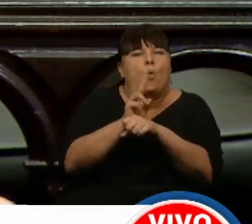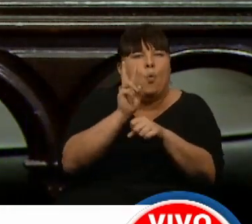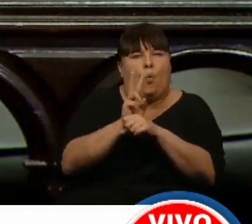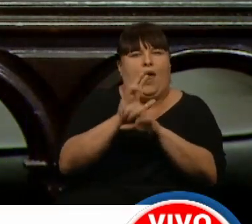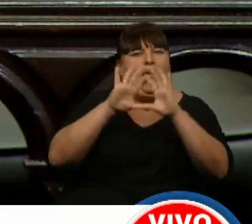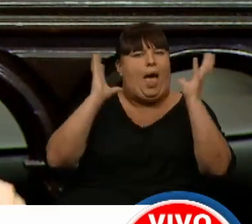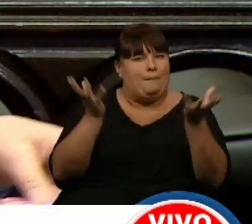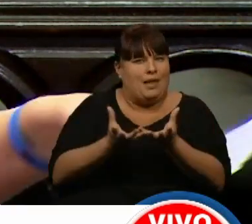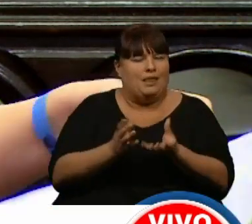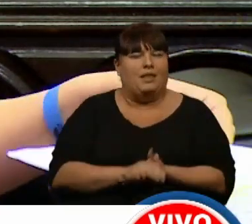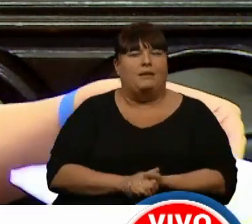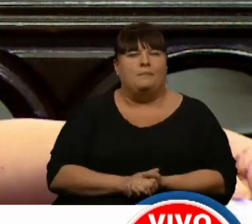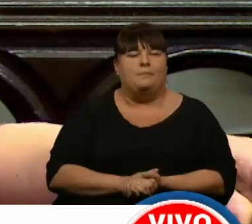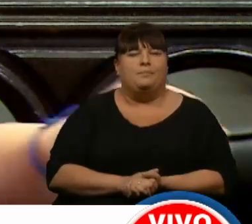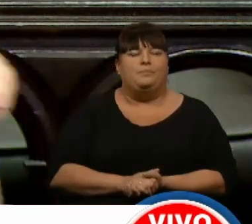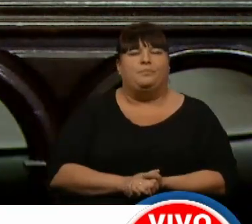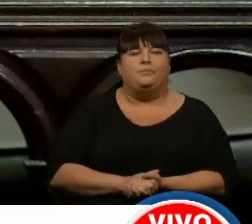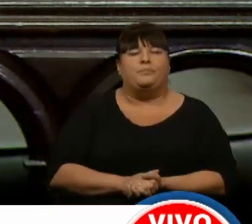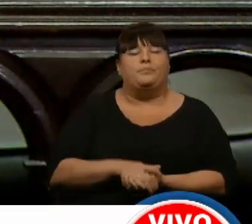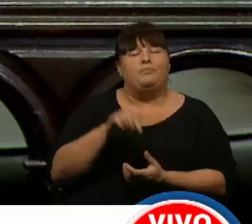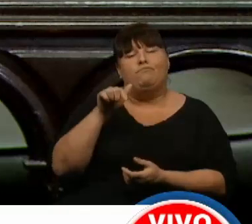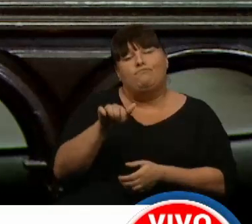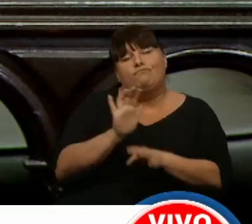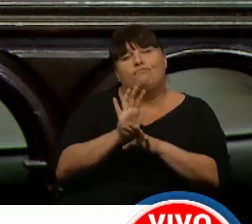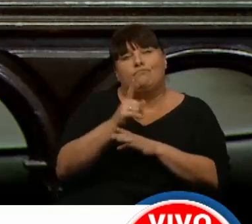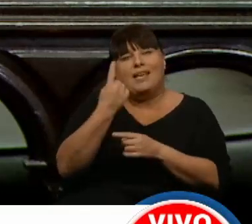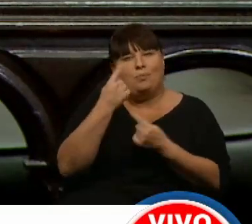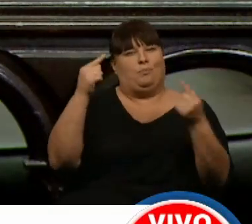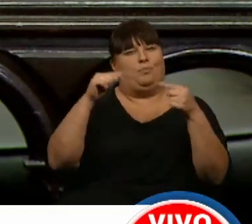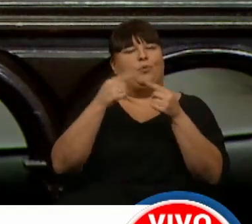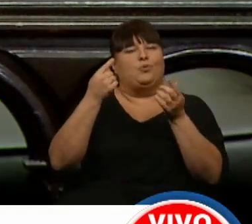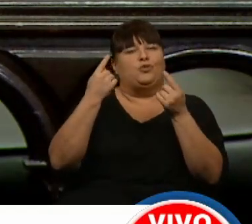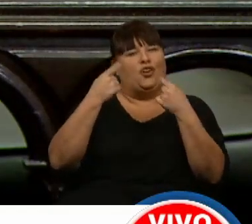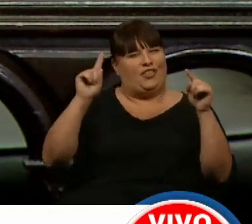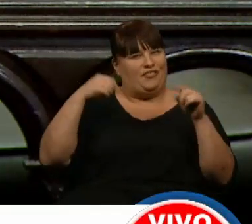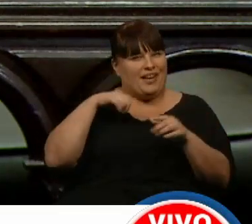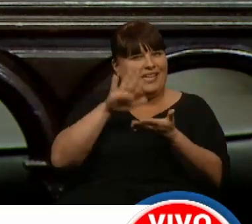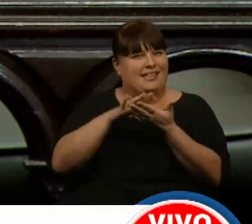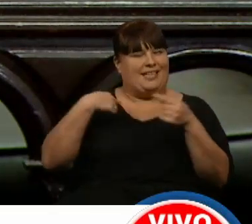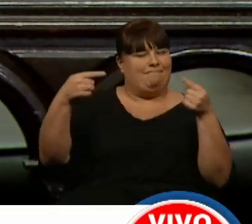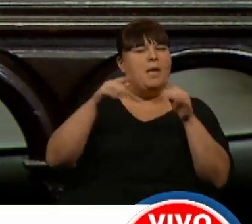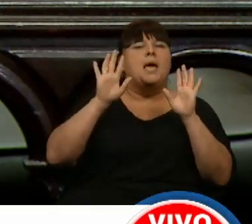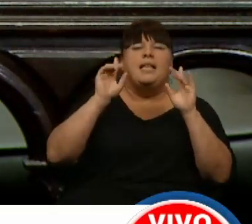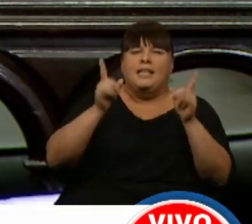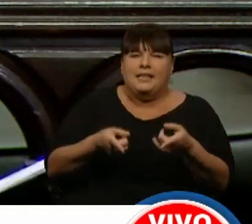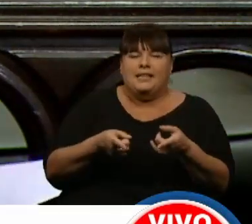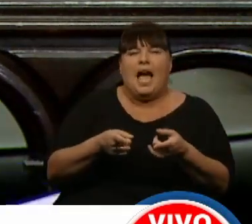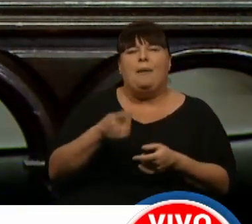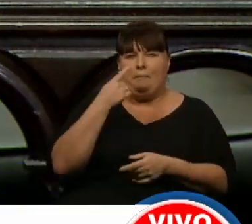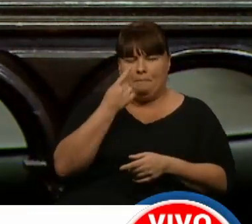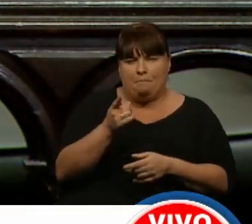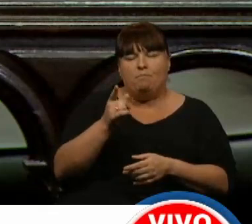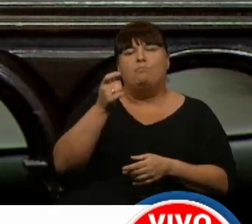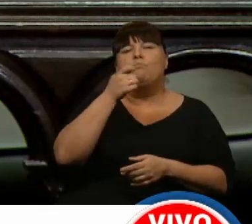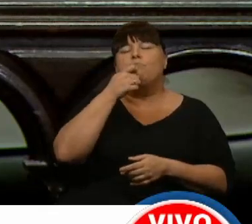del ambiente. Esta es quizás una de las diferencias conceptuales más importantes que tenemos. Pero también, miren,